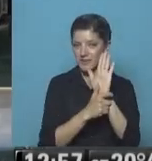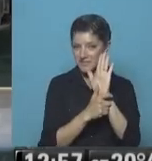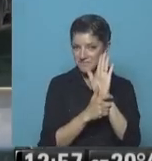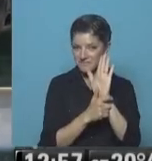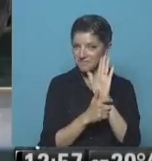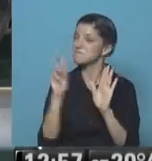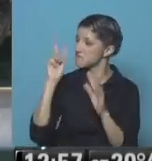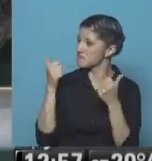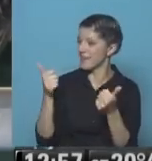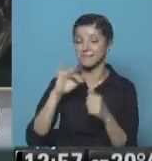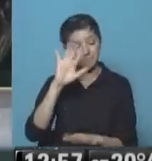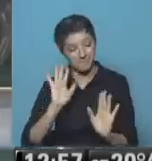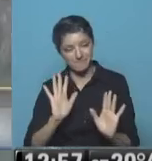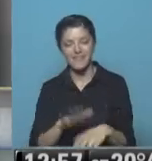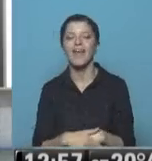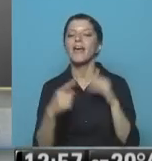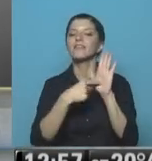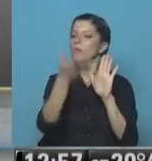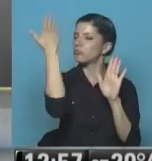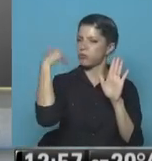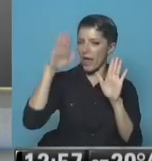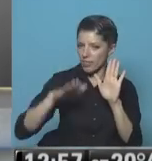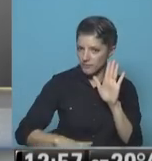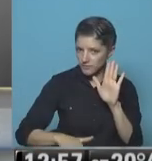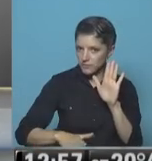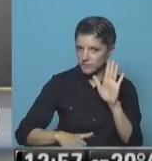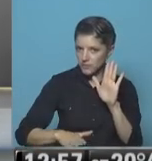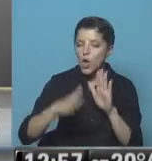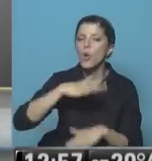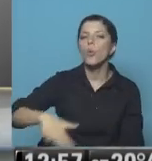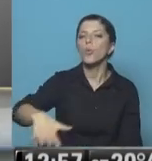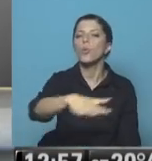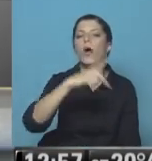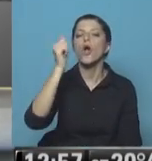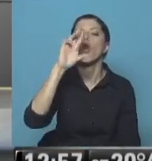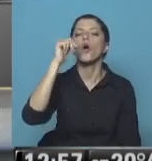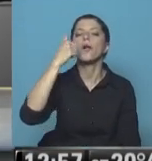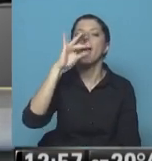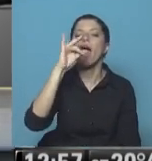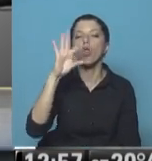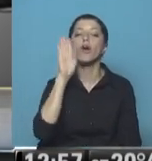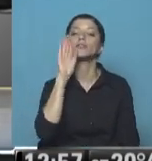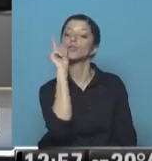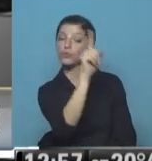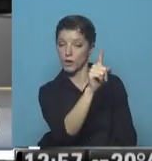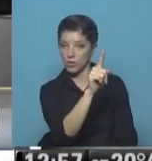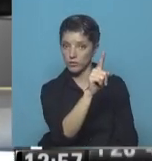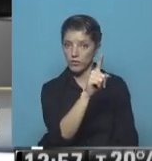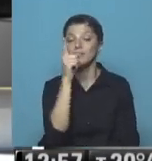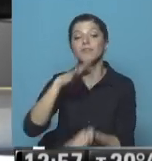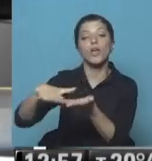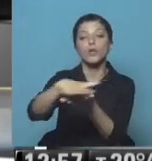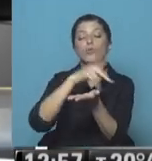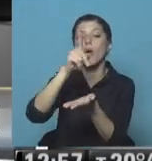¿Vio? Sí. Vamos con la incógnita. La infancia de nuestro personaje transcurrió en un pueblo de Colorado, en Estados Unidos, y Antela, una aldea de